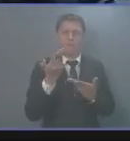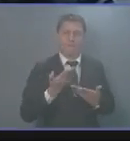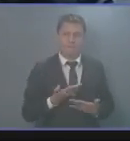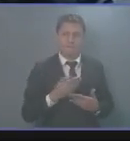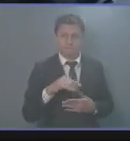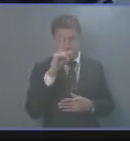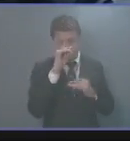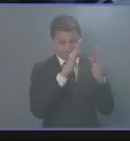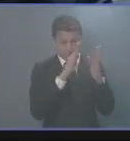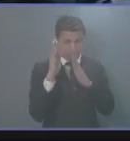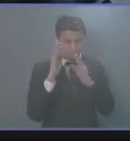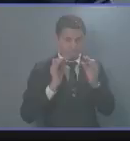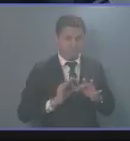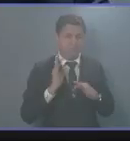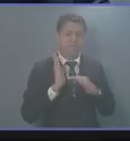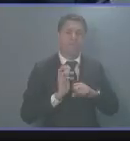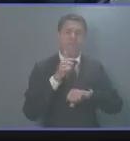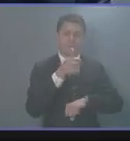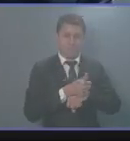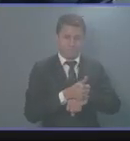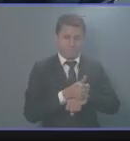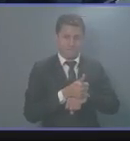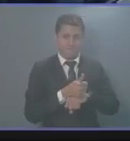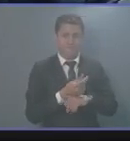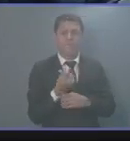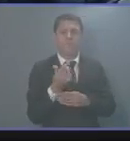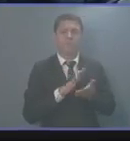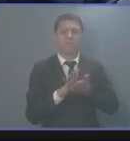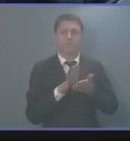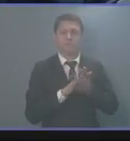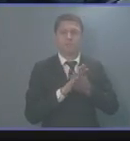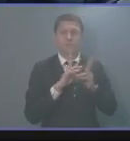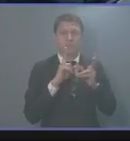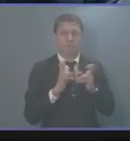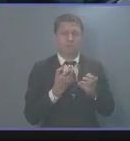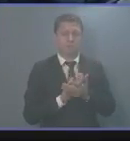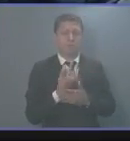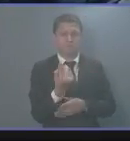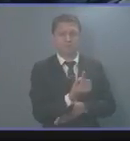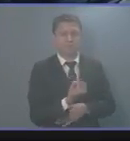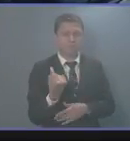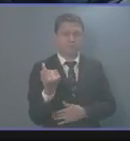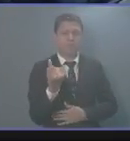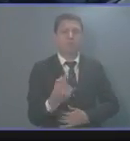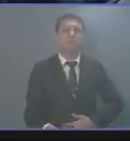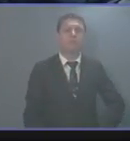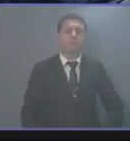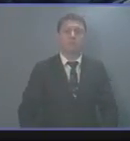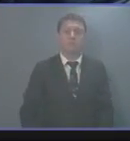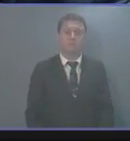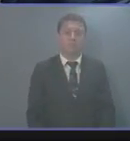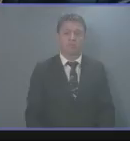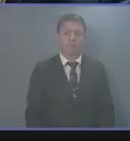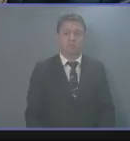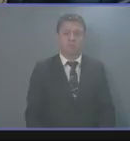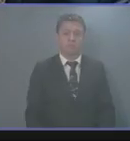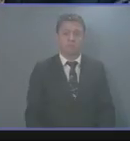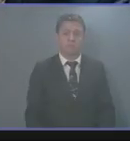la lógica, mantener la estabilidad de los precios y el poder adquisitivo de la gente.